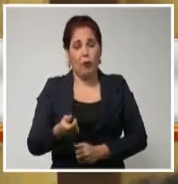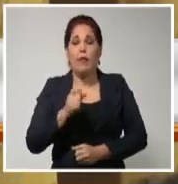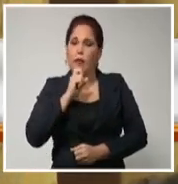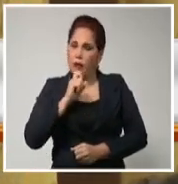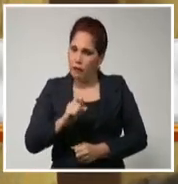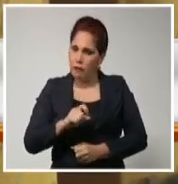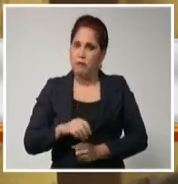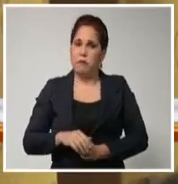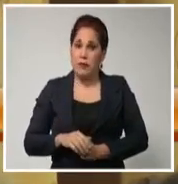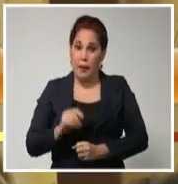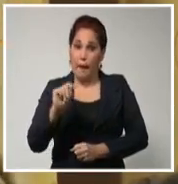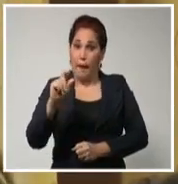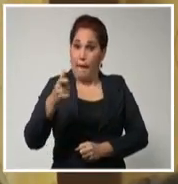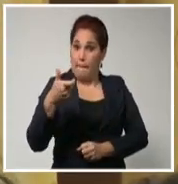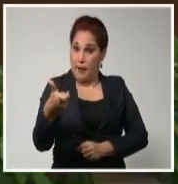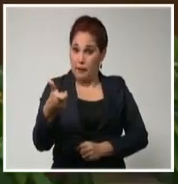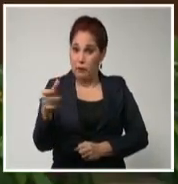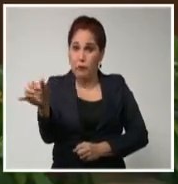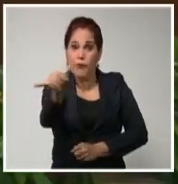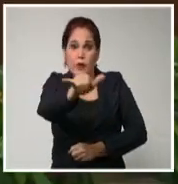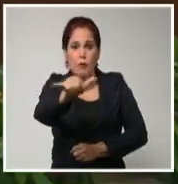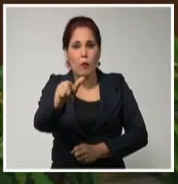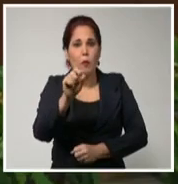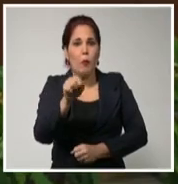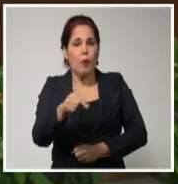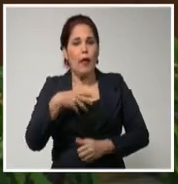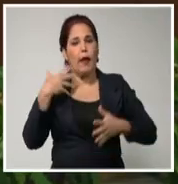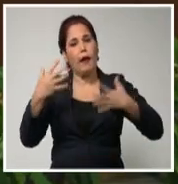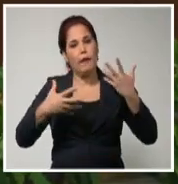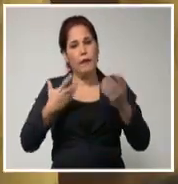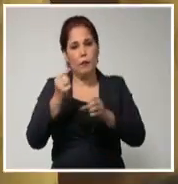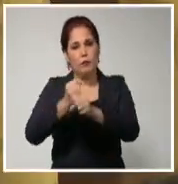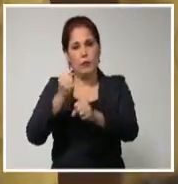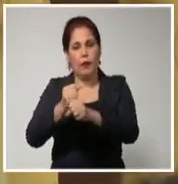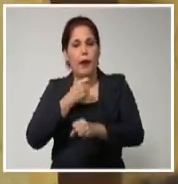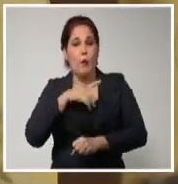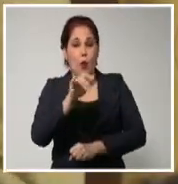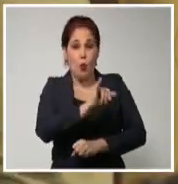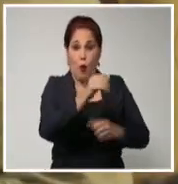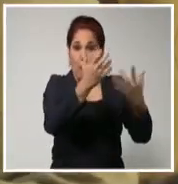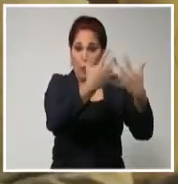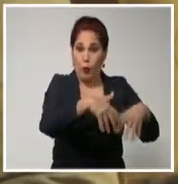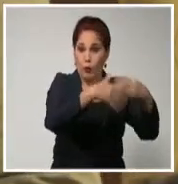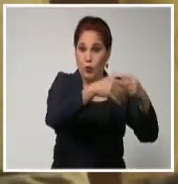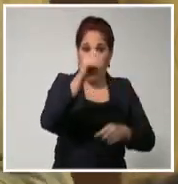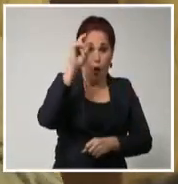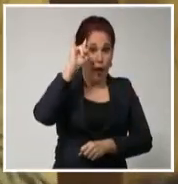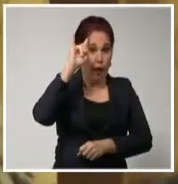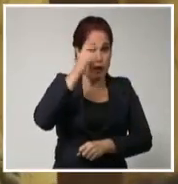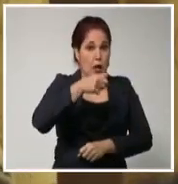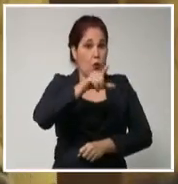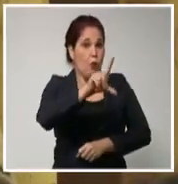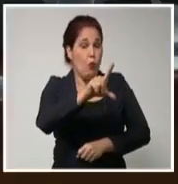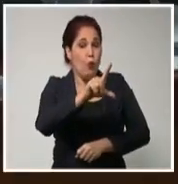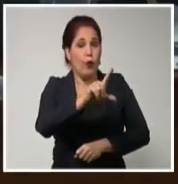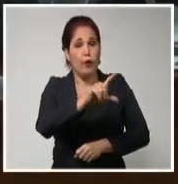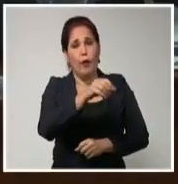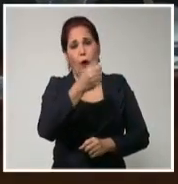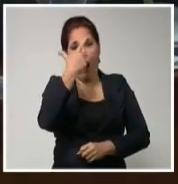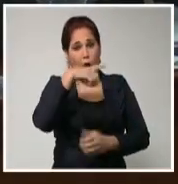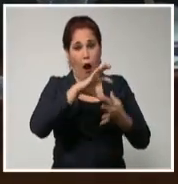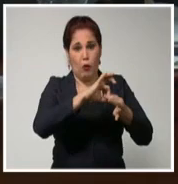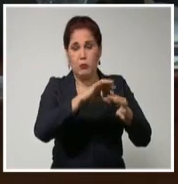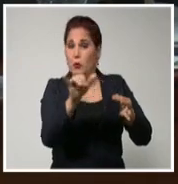Y en el precio también puede estar el estímulo. Porque no es lo mismo producir leche en julio y